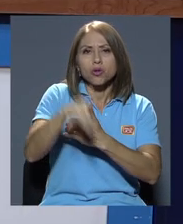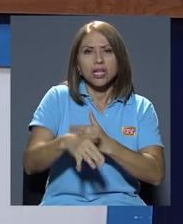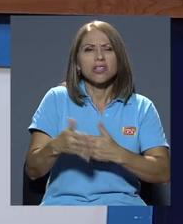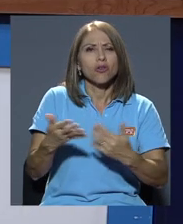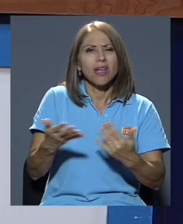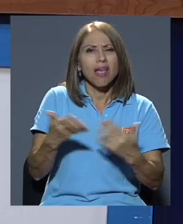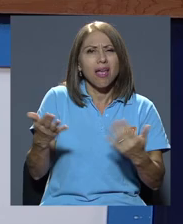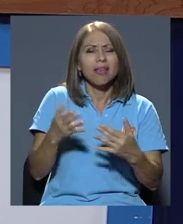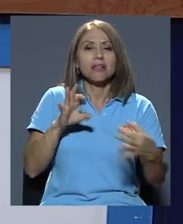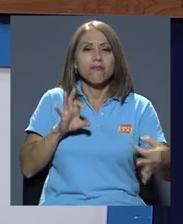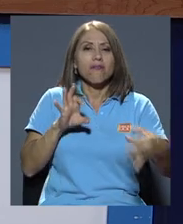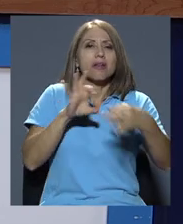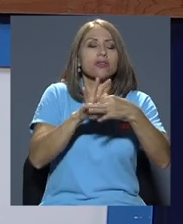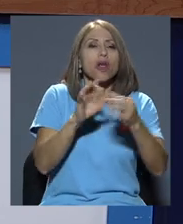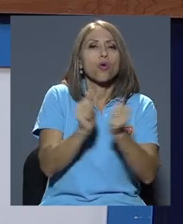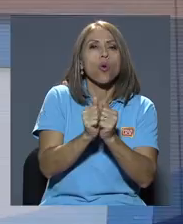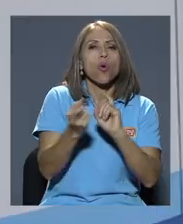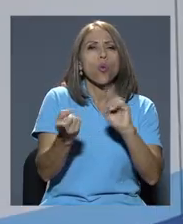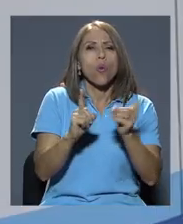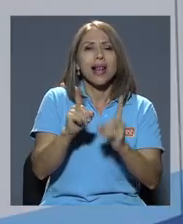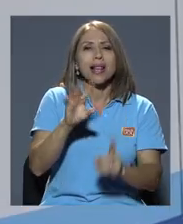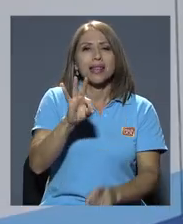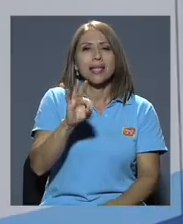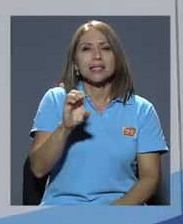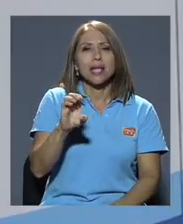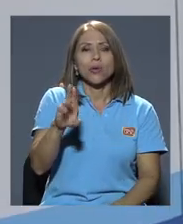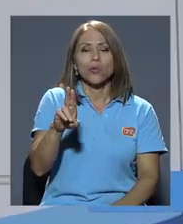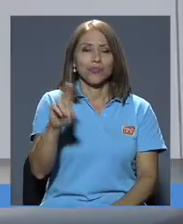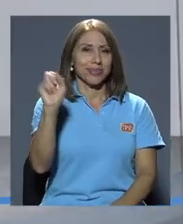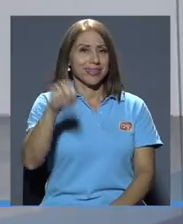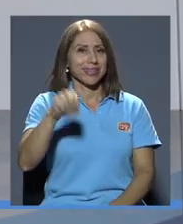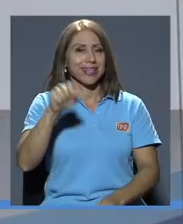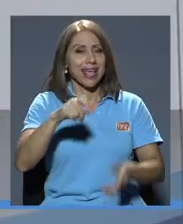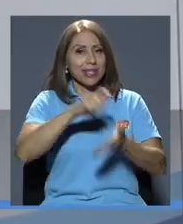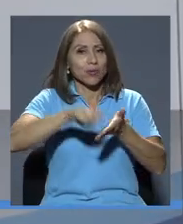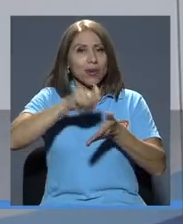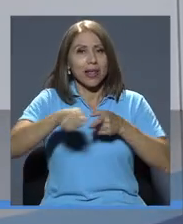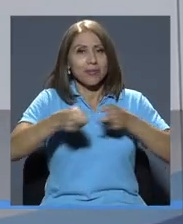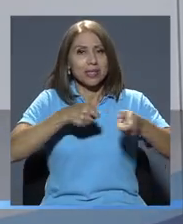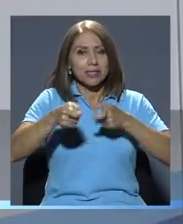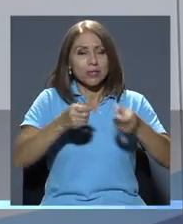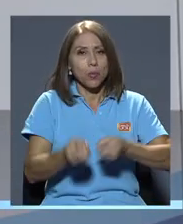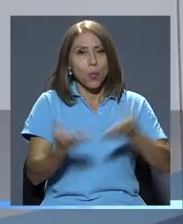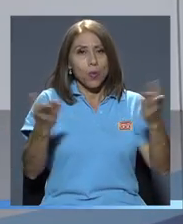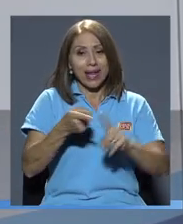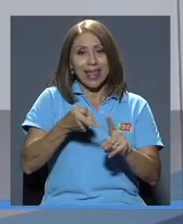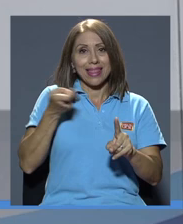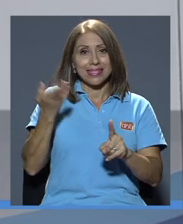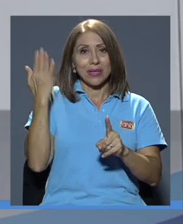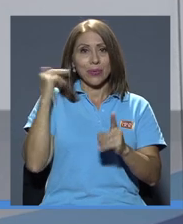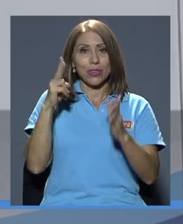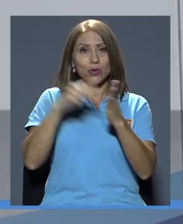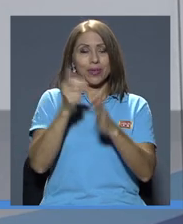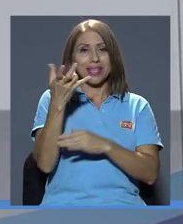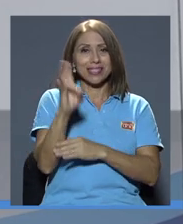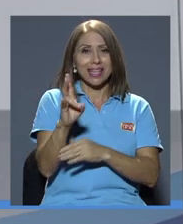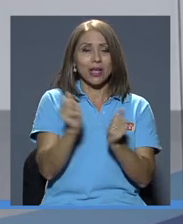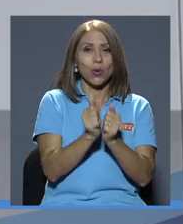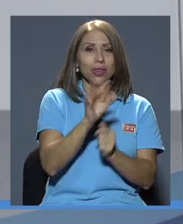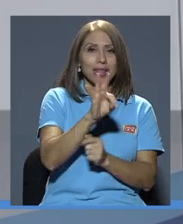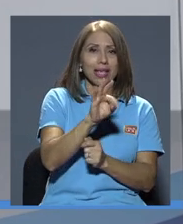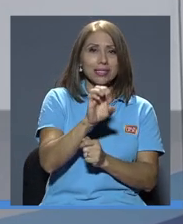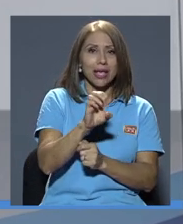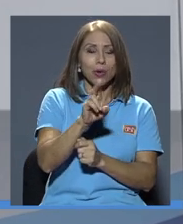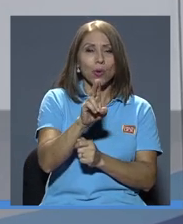en el marco del cual test eeuu se realiza claro es de la escuela administración pública del año 2017 en el marco del tc o 461